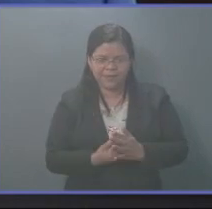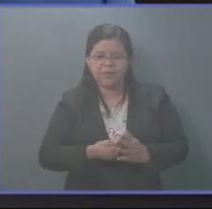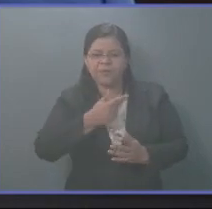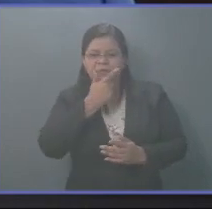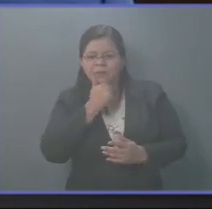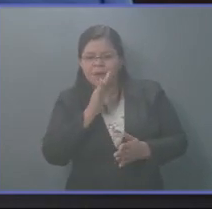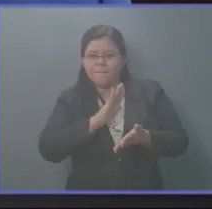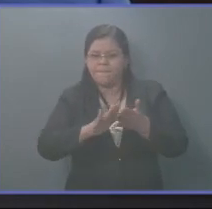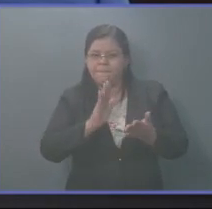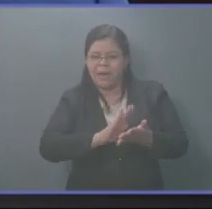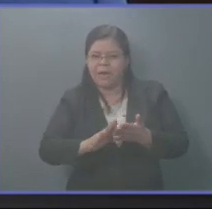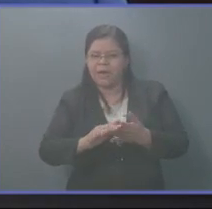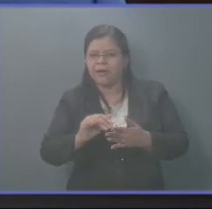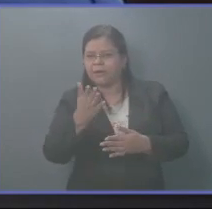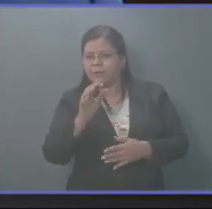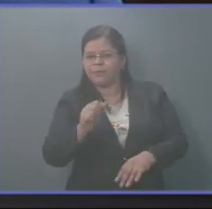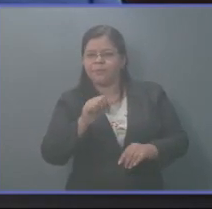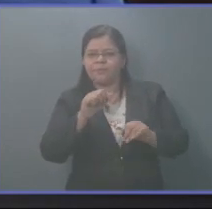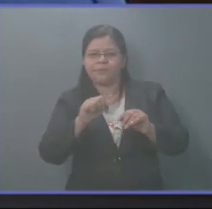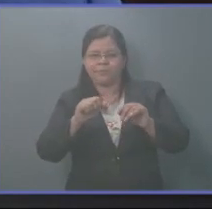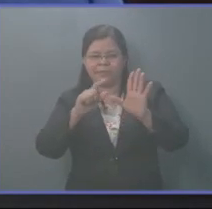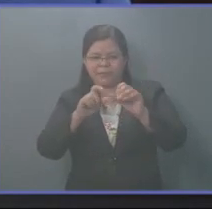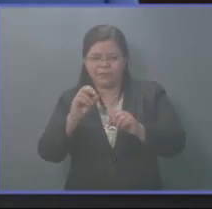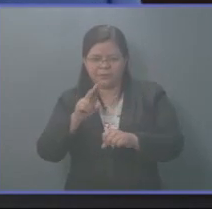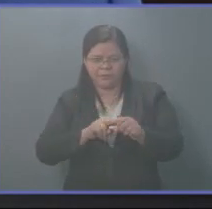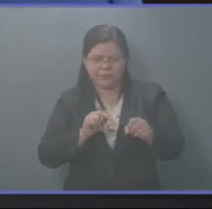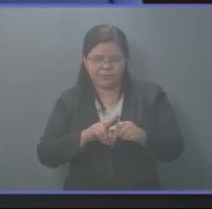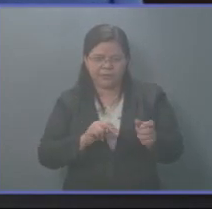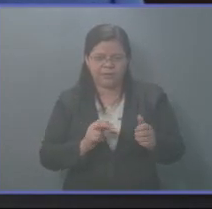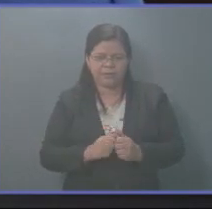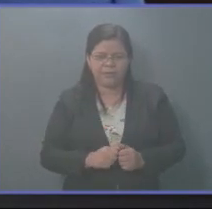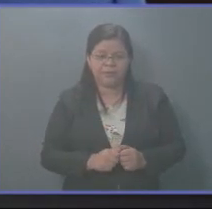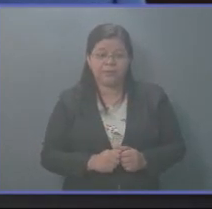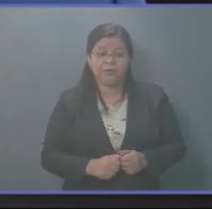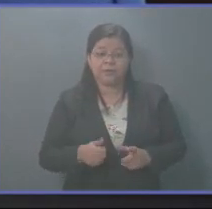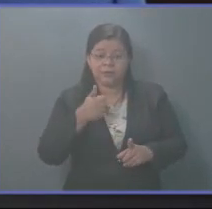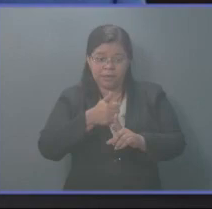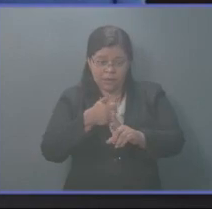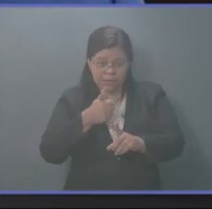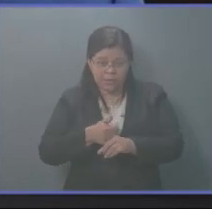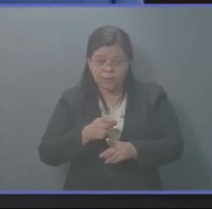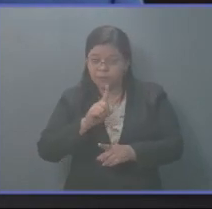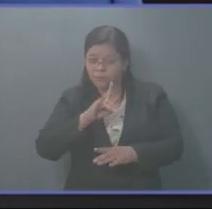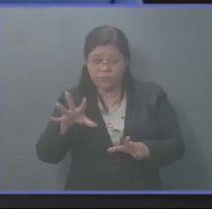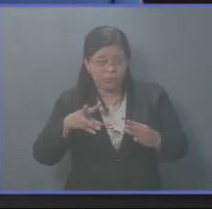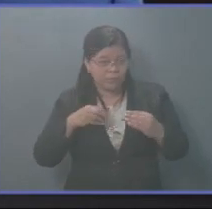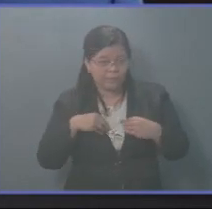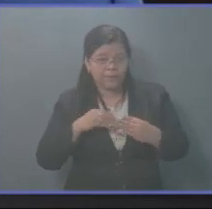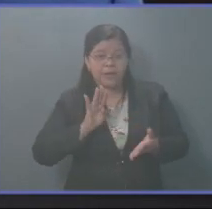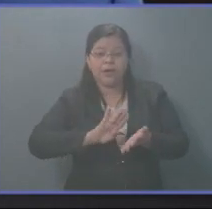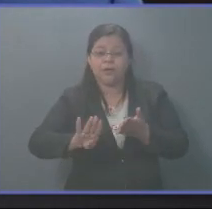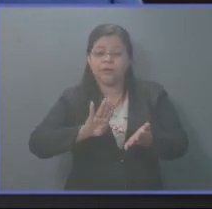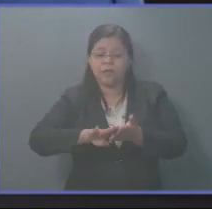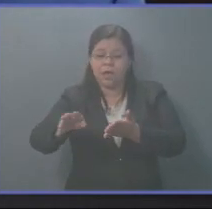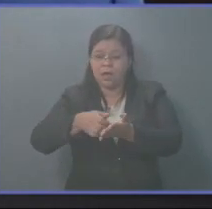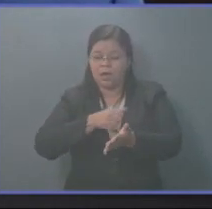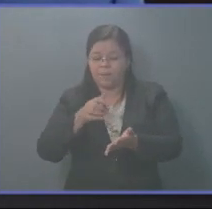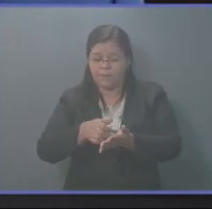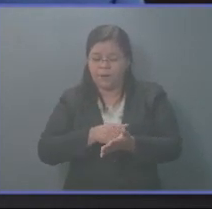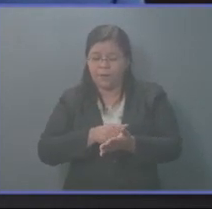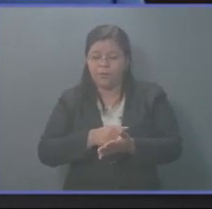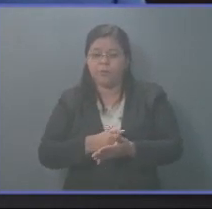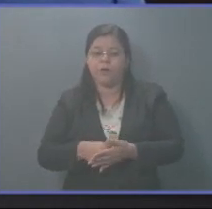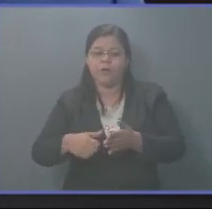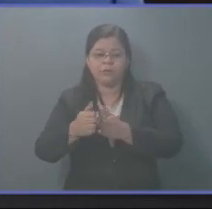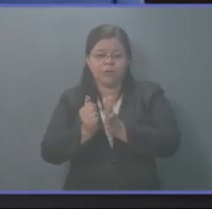impuesto específico mensual de $60 por cada uno, lo anterior sin perjuicio del pago de impuesto anual dispuesto